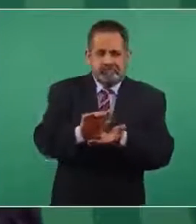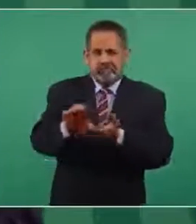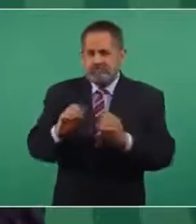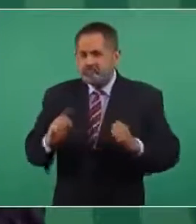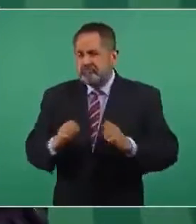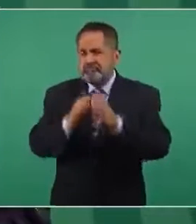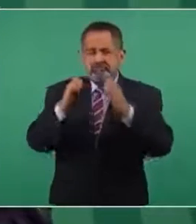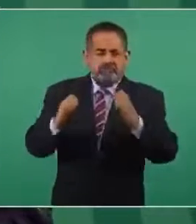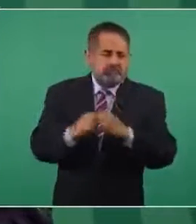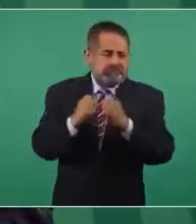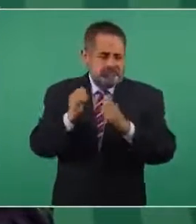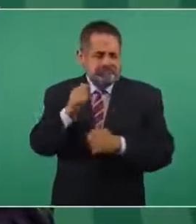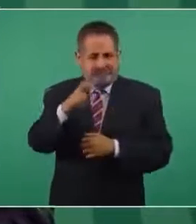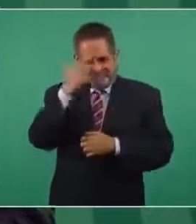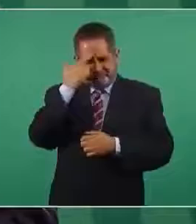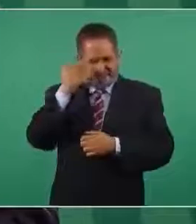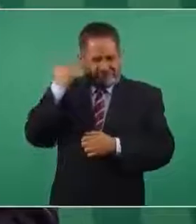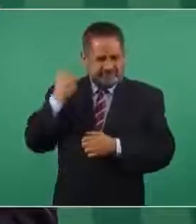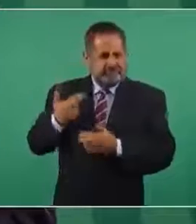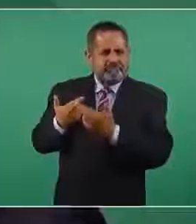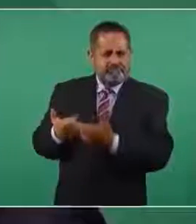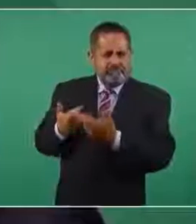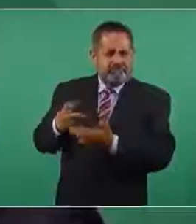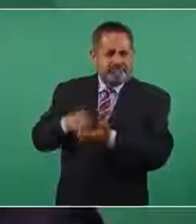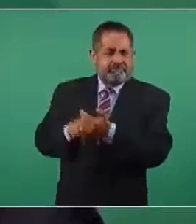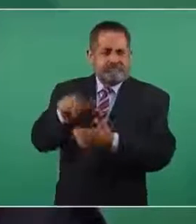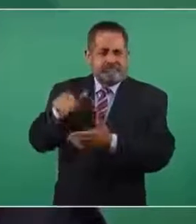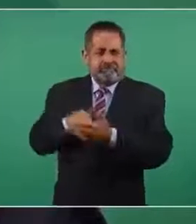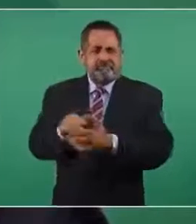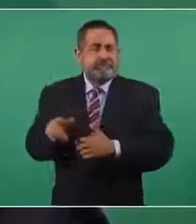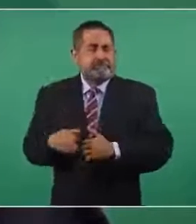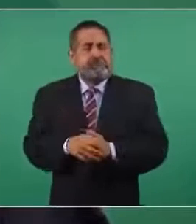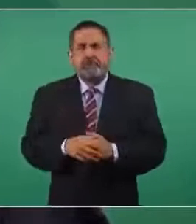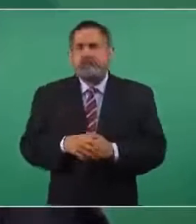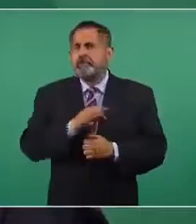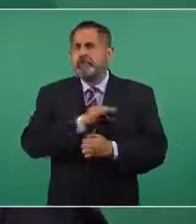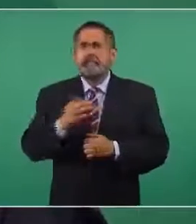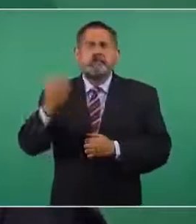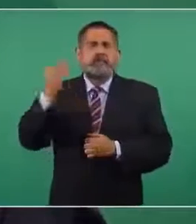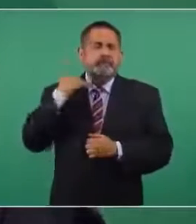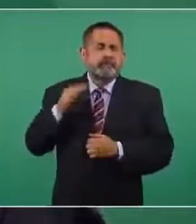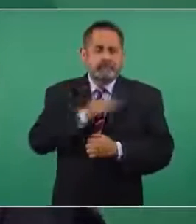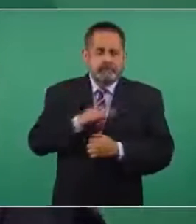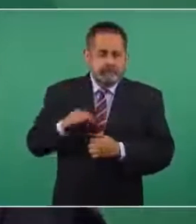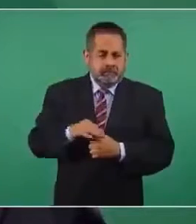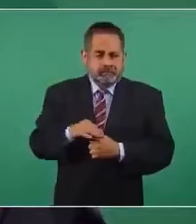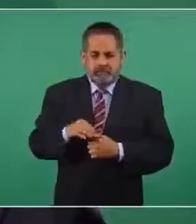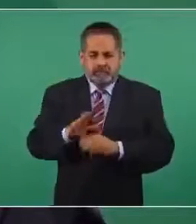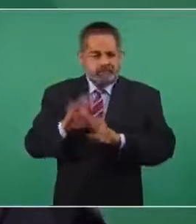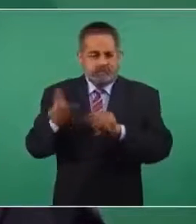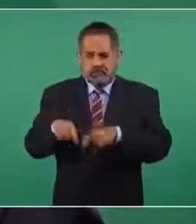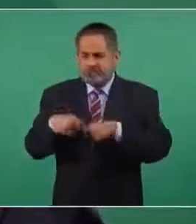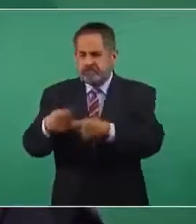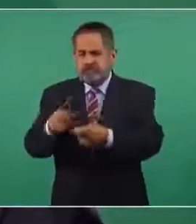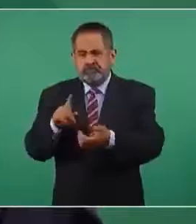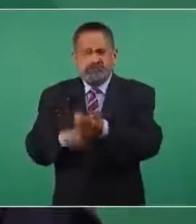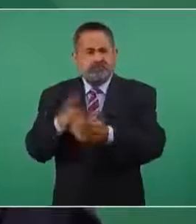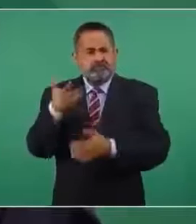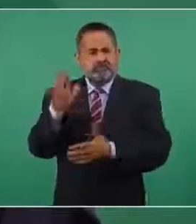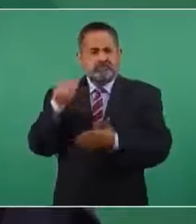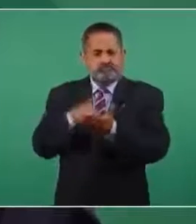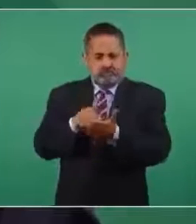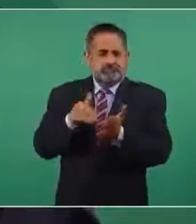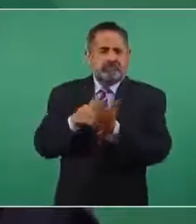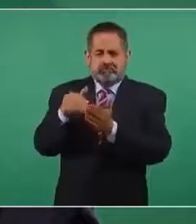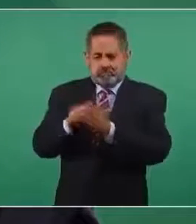el caso de que se requiriera. De eso ya se han comprometido alrededor de 10 mil